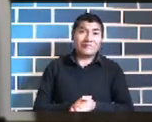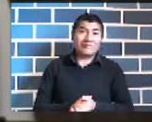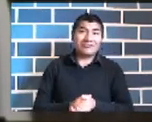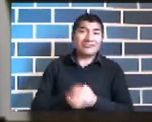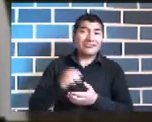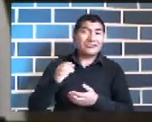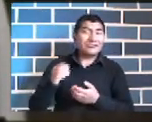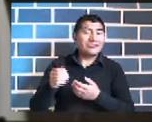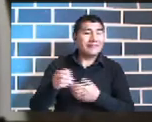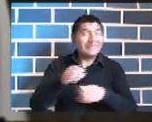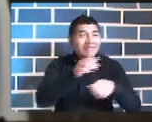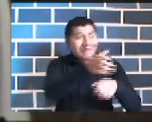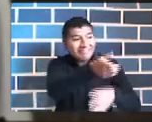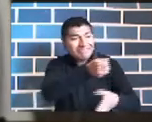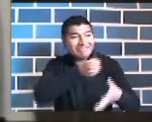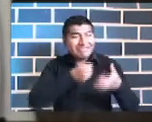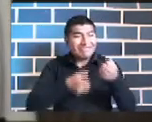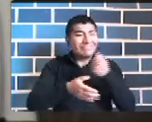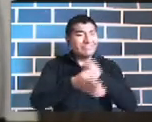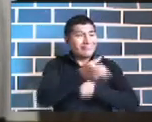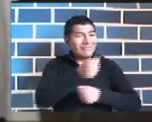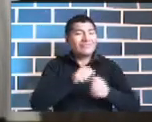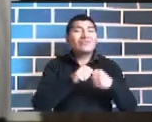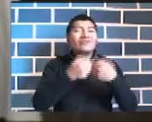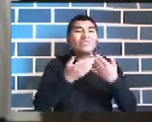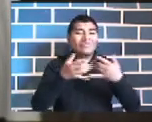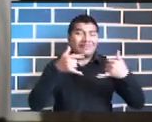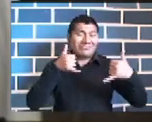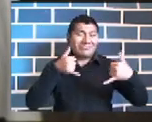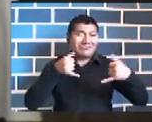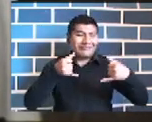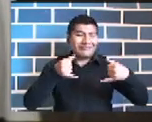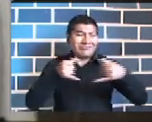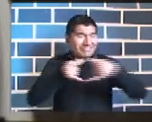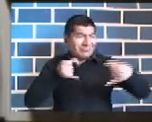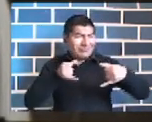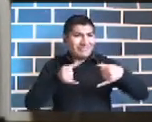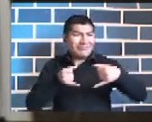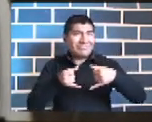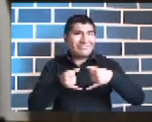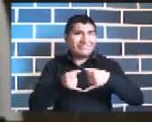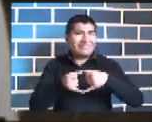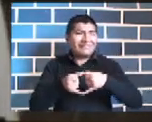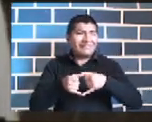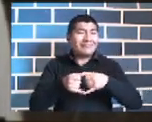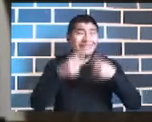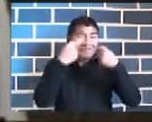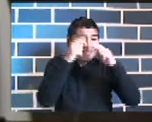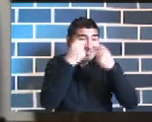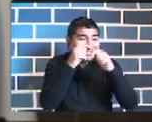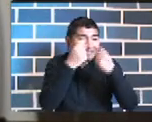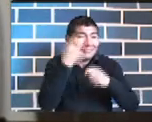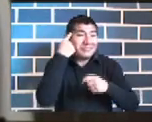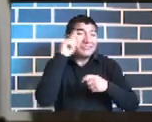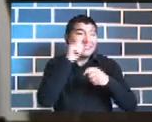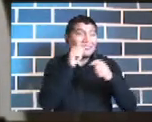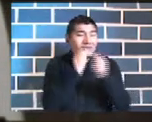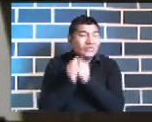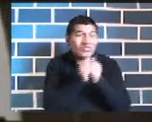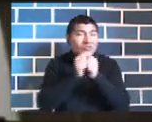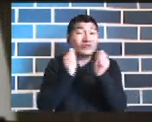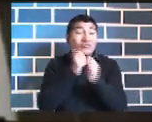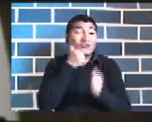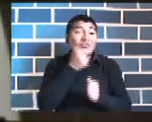nos atrae como si fuese un imán. Y hacemos todo lo posible para estar junto a